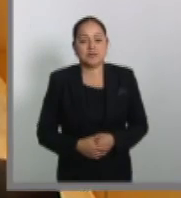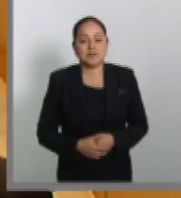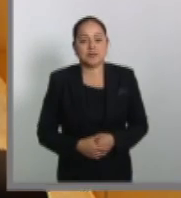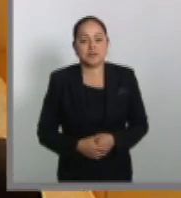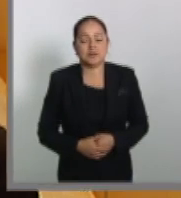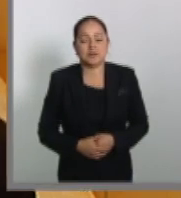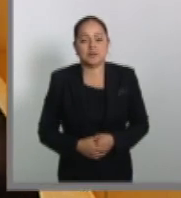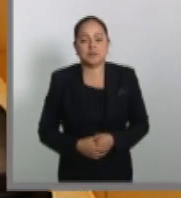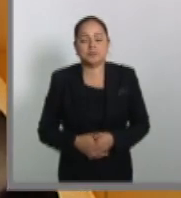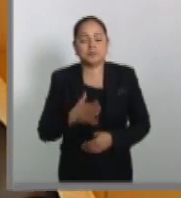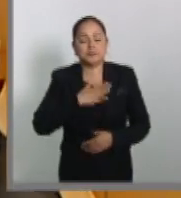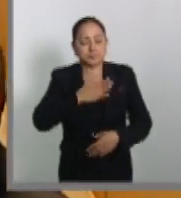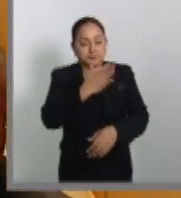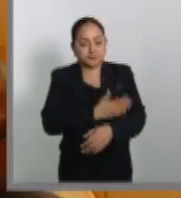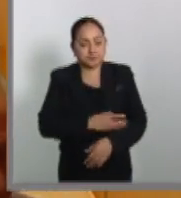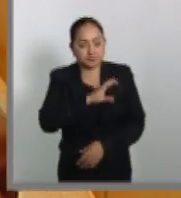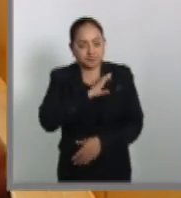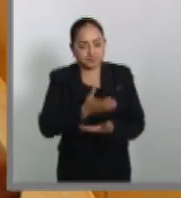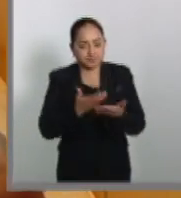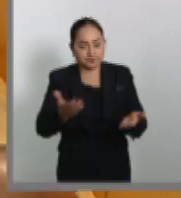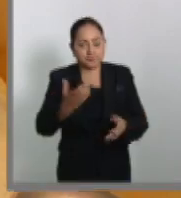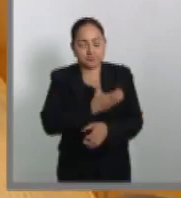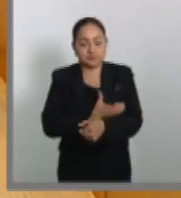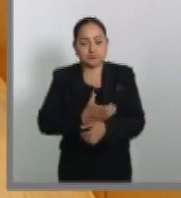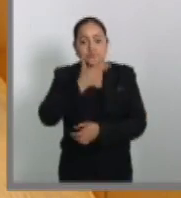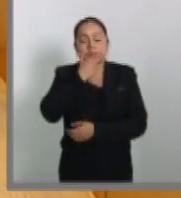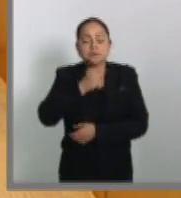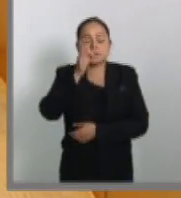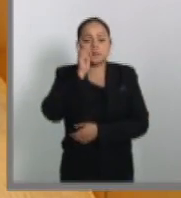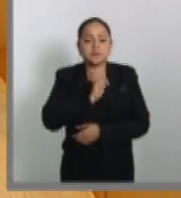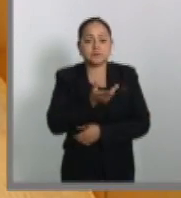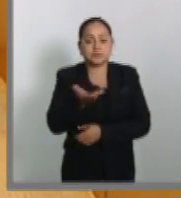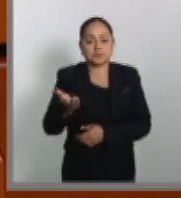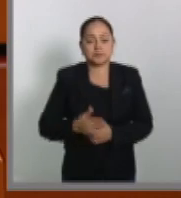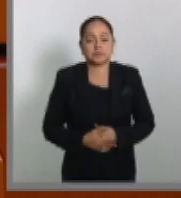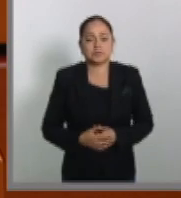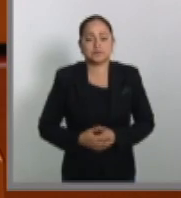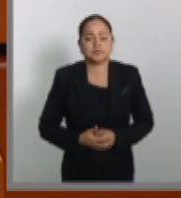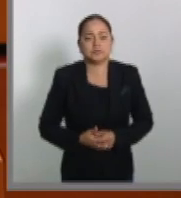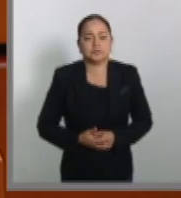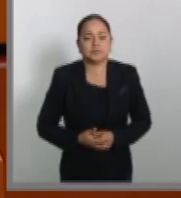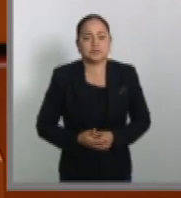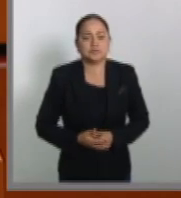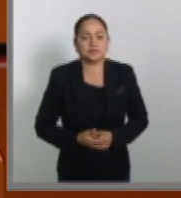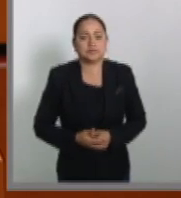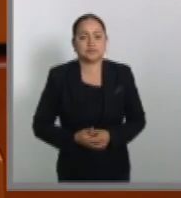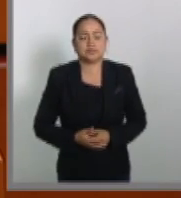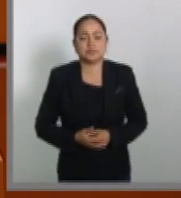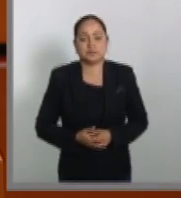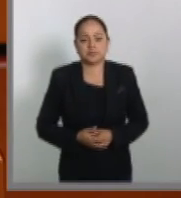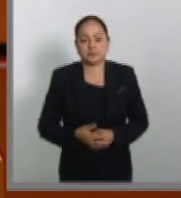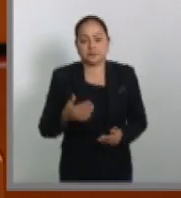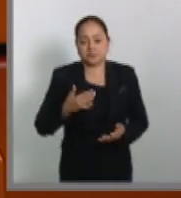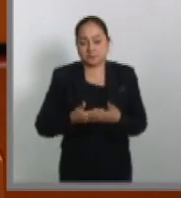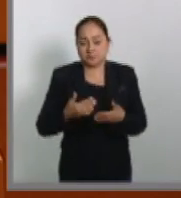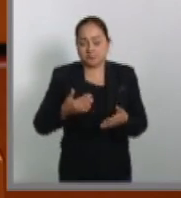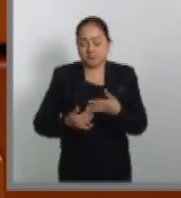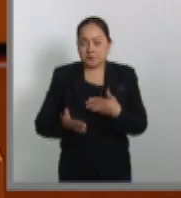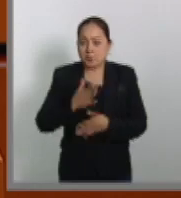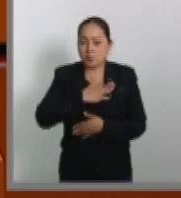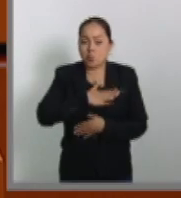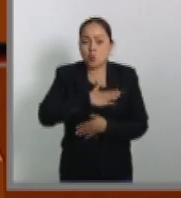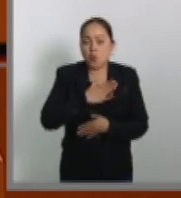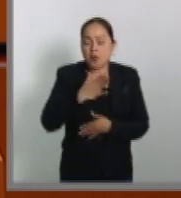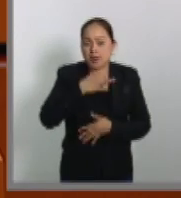Muy buenas tardes, estimadas compañeras, estimados compañeros. Es una gran noticia que estemos